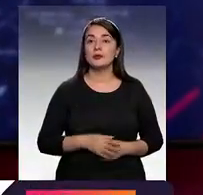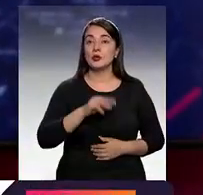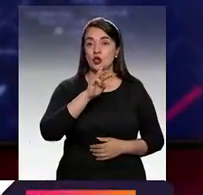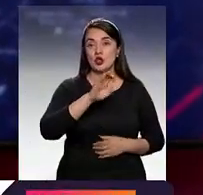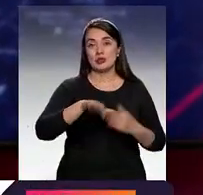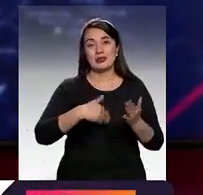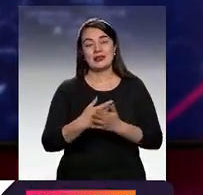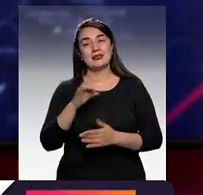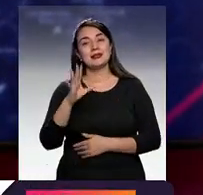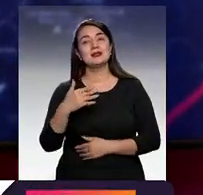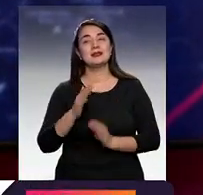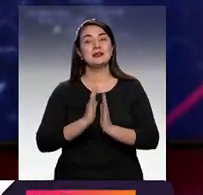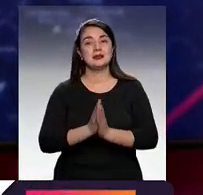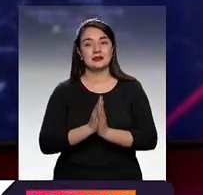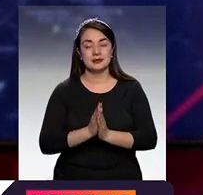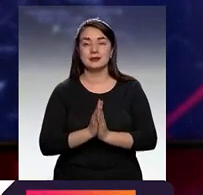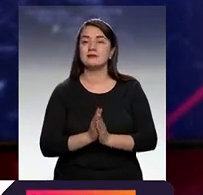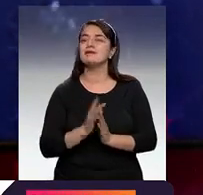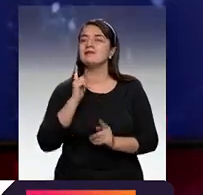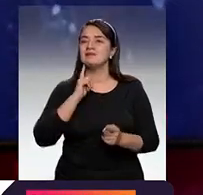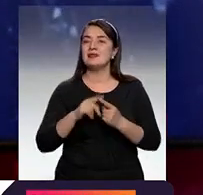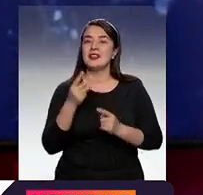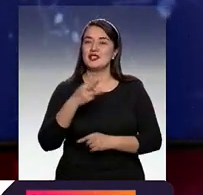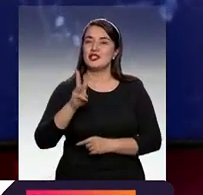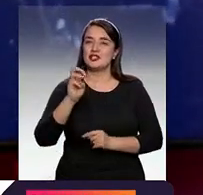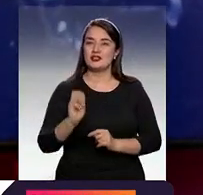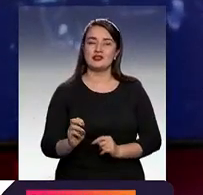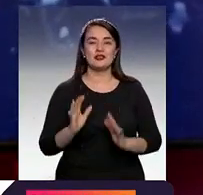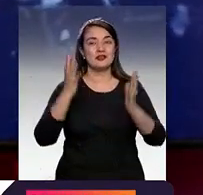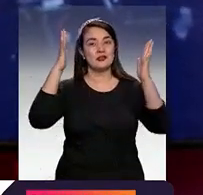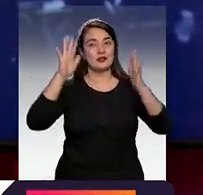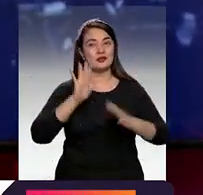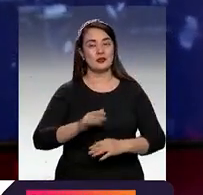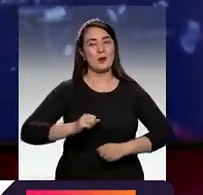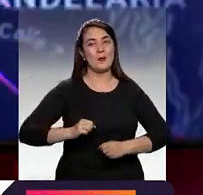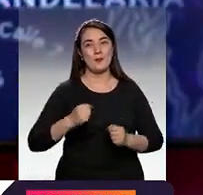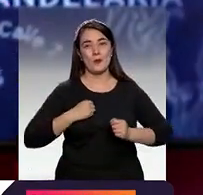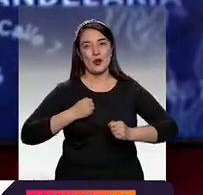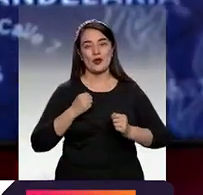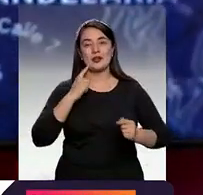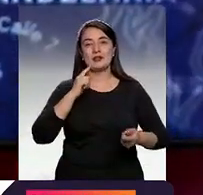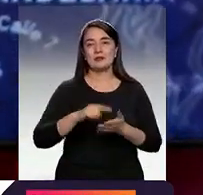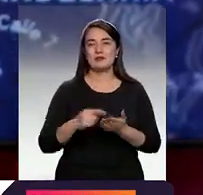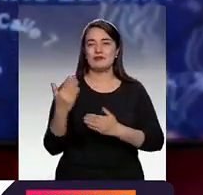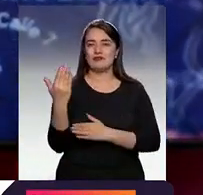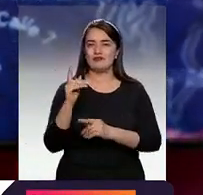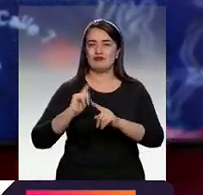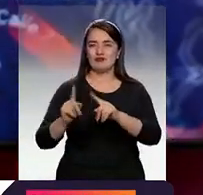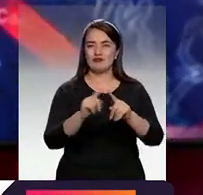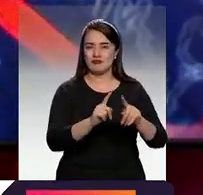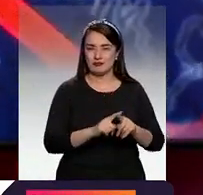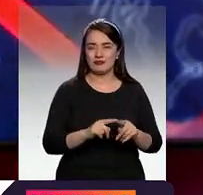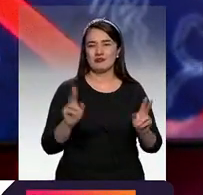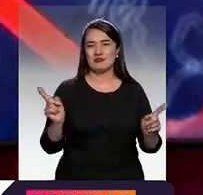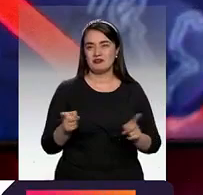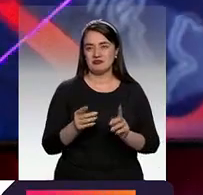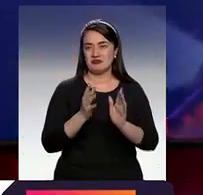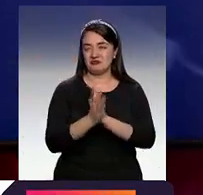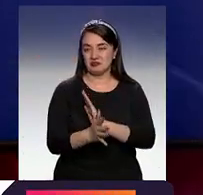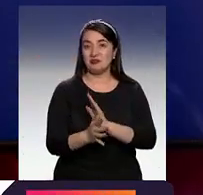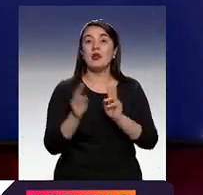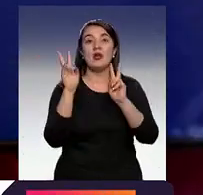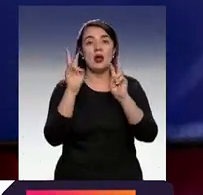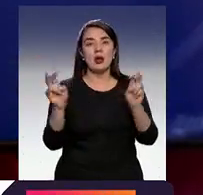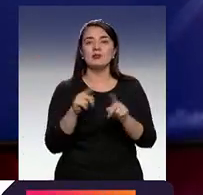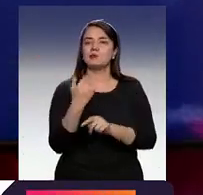8 al 15 de diciembre se llevará a cabo la edición número 18 del Bogotá Short Film Festival, Festival de Cortos de Bogotá, Bogotá Shorts, una edición que